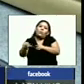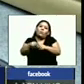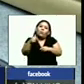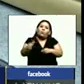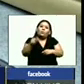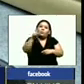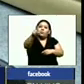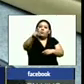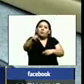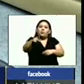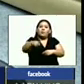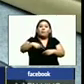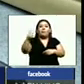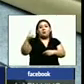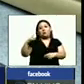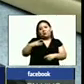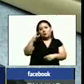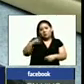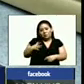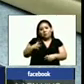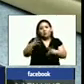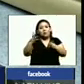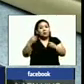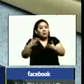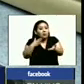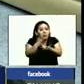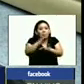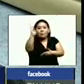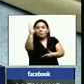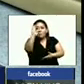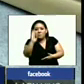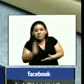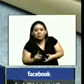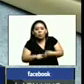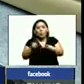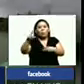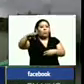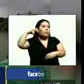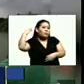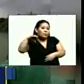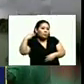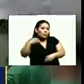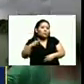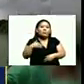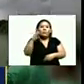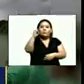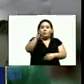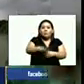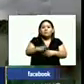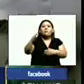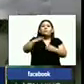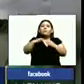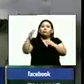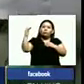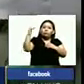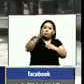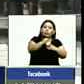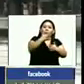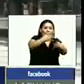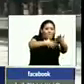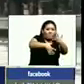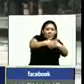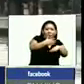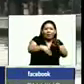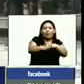Chile Por ejemplo Para Brasil Para Colombia Las vías marítimas Han aumentado Su peligrosidad